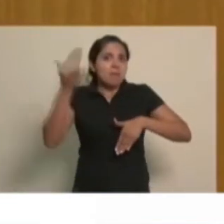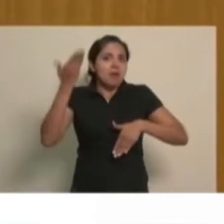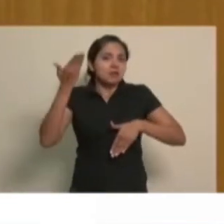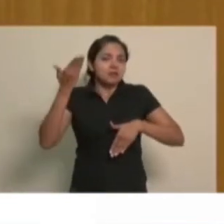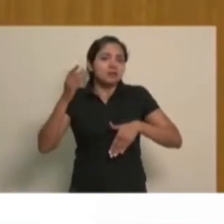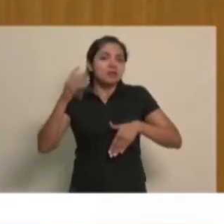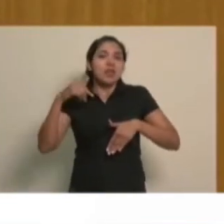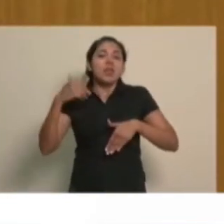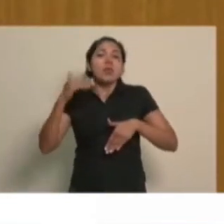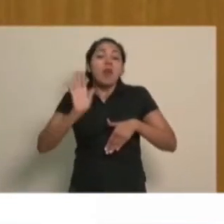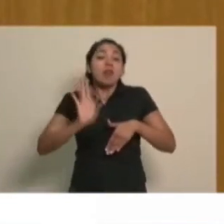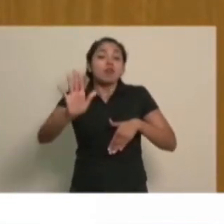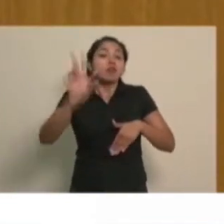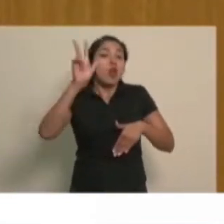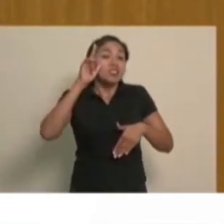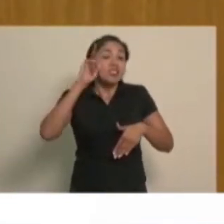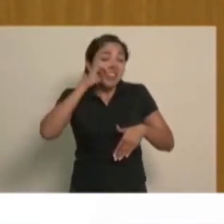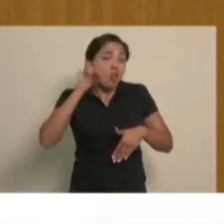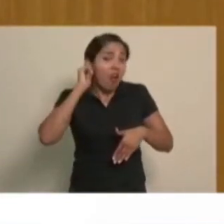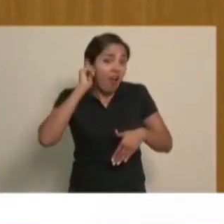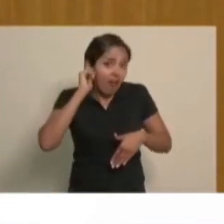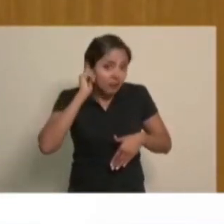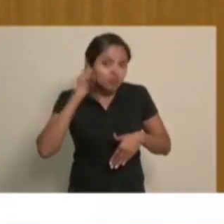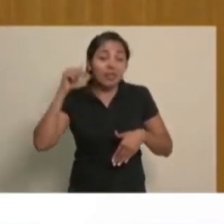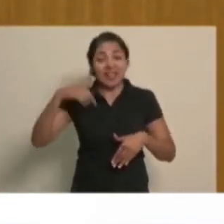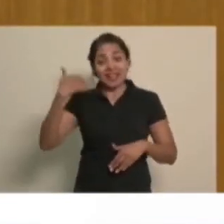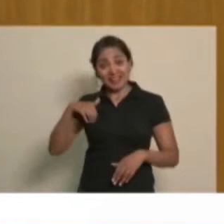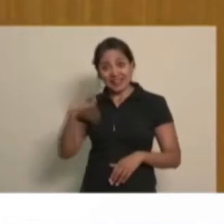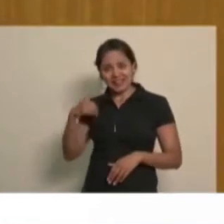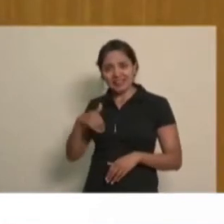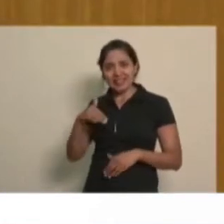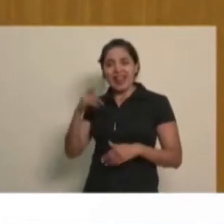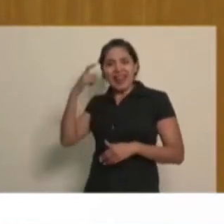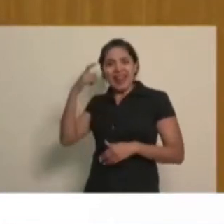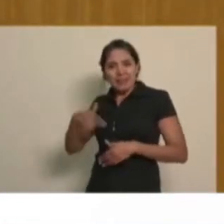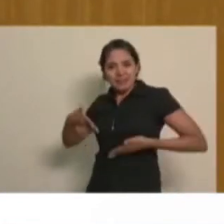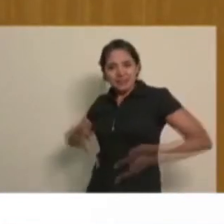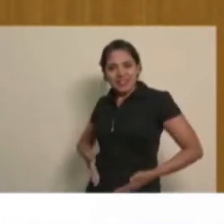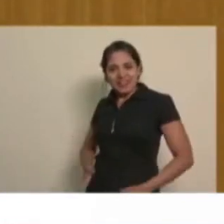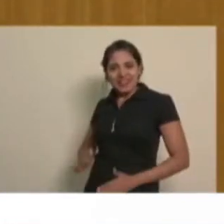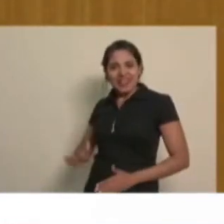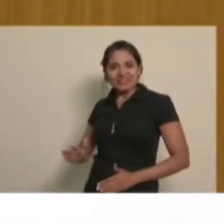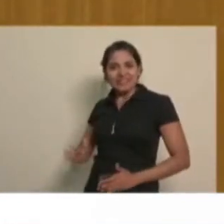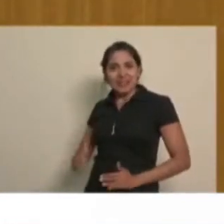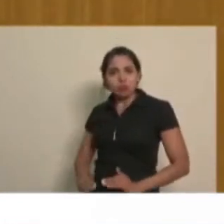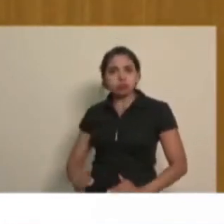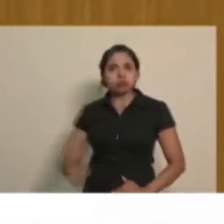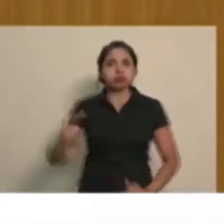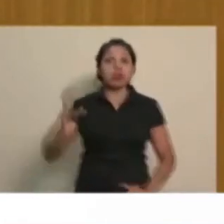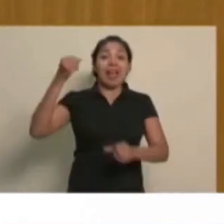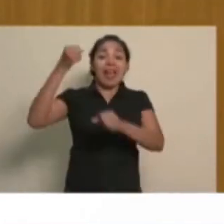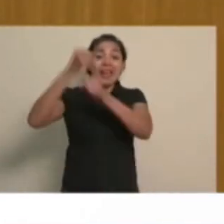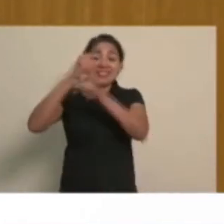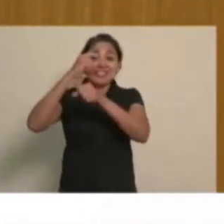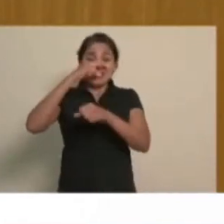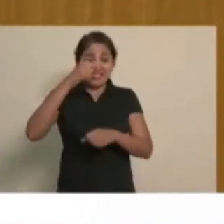se proyecta en 82 años a mediados del presente siglo. En Argentina, la esperanza de vida al nacer asciende en la actualidad a unos 76